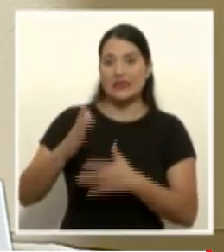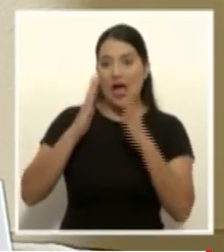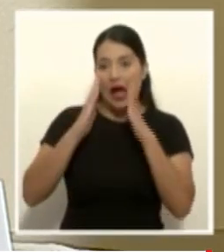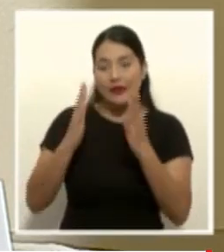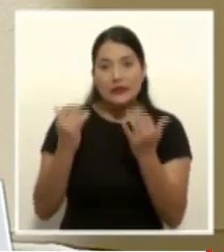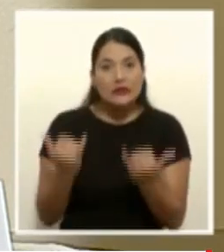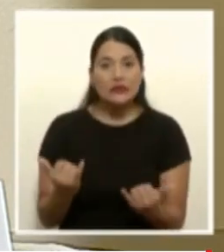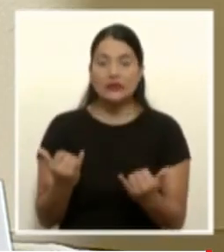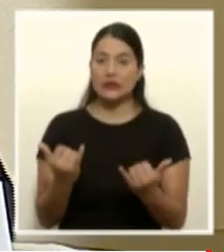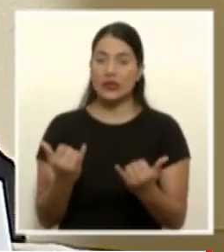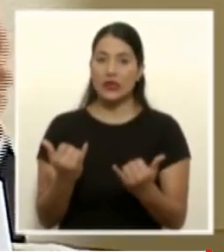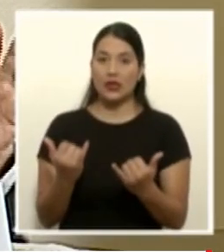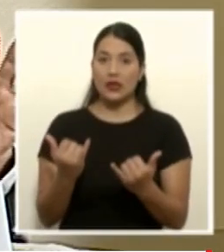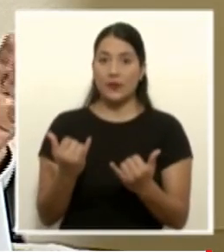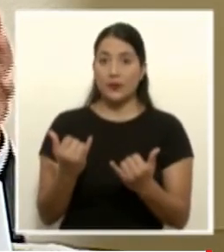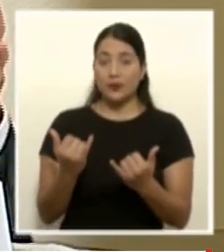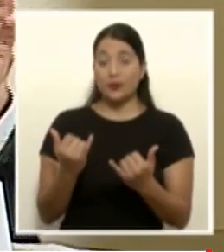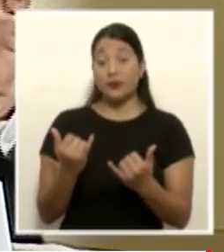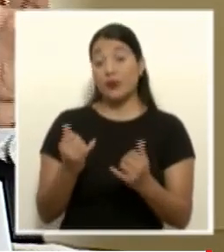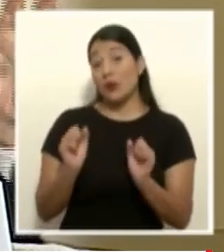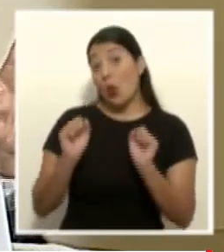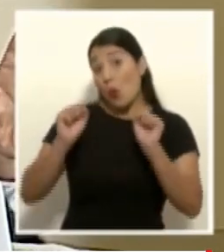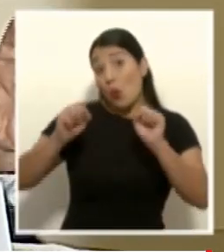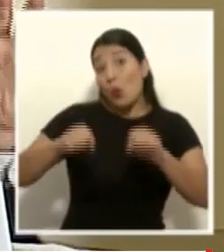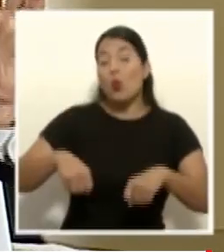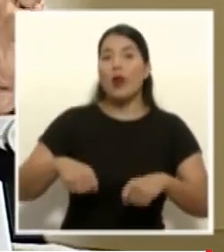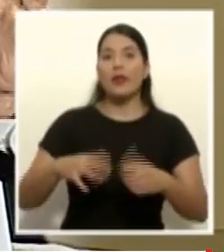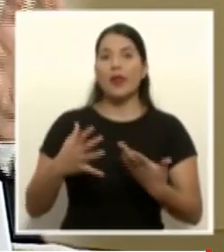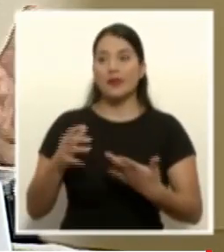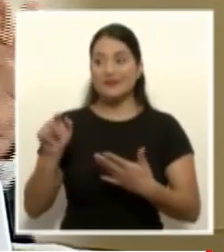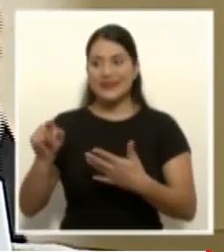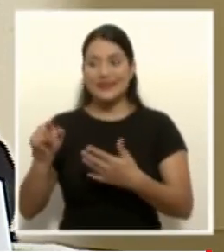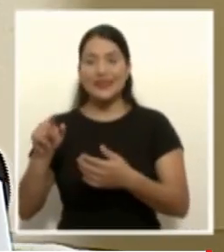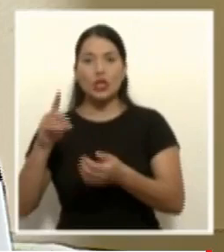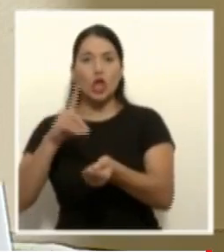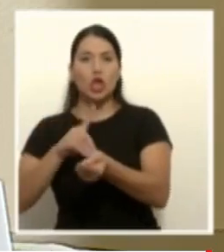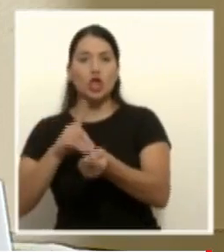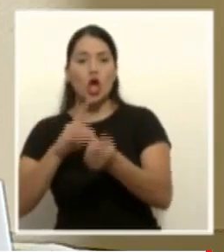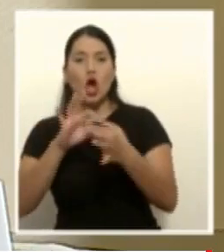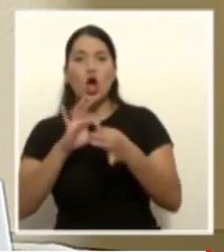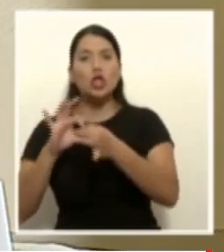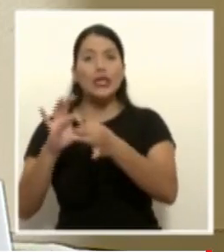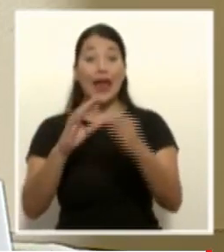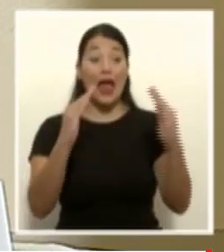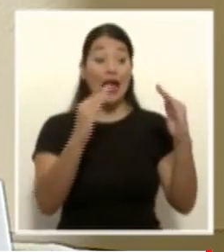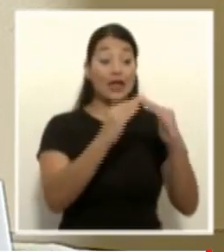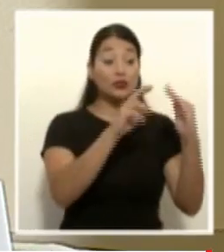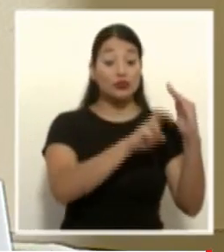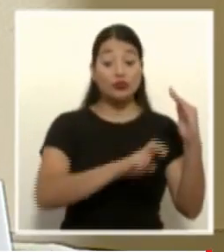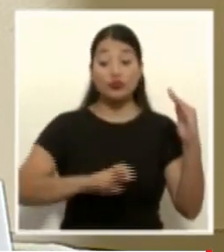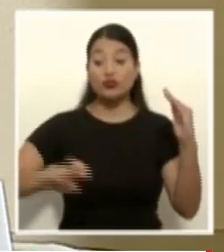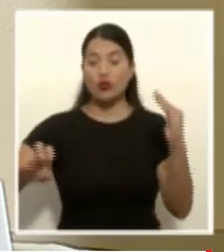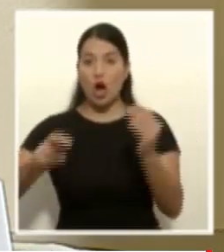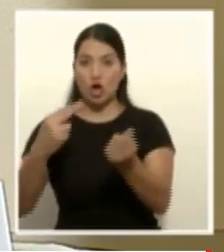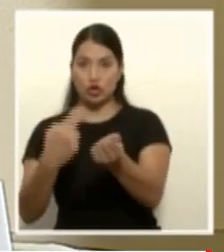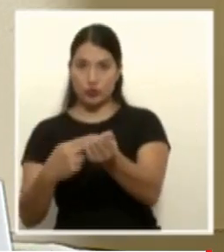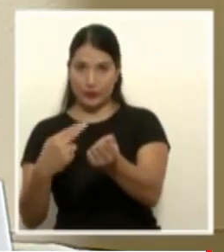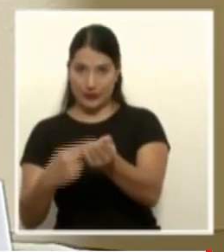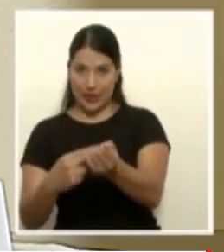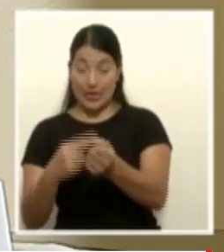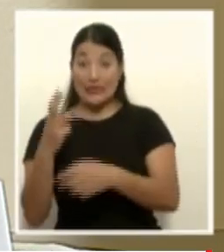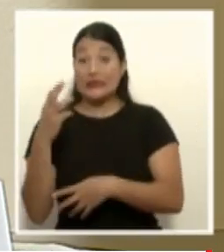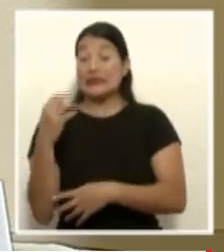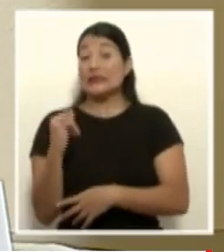Esa intervención puede ser activar un traslado de ese paciente a un hospital. Queremos que si un